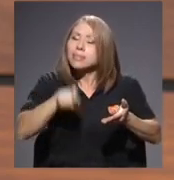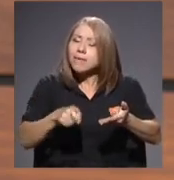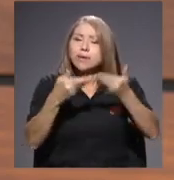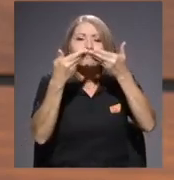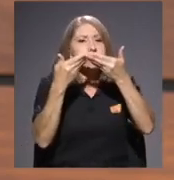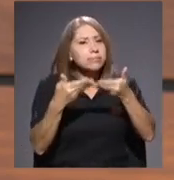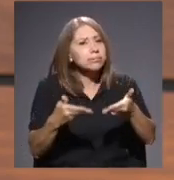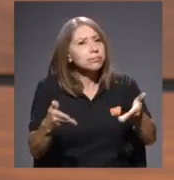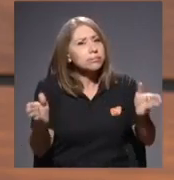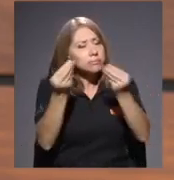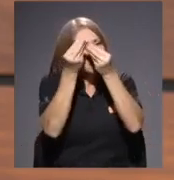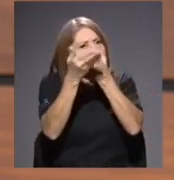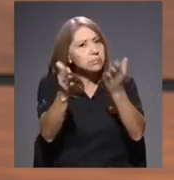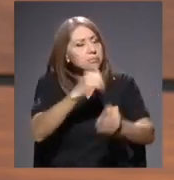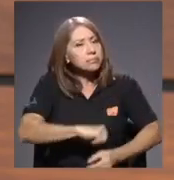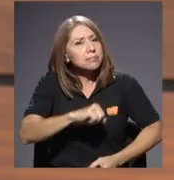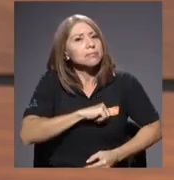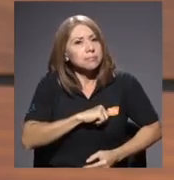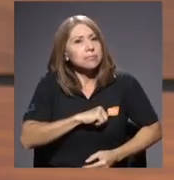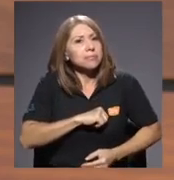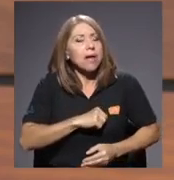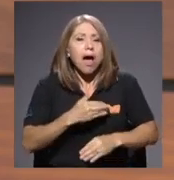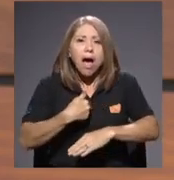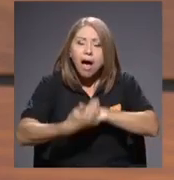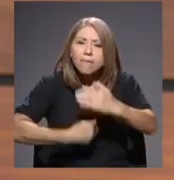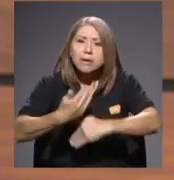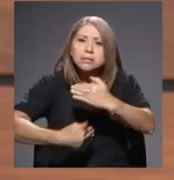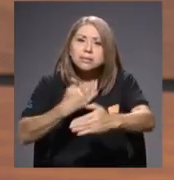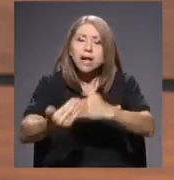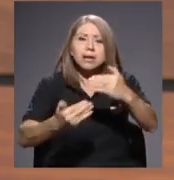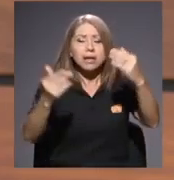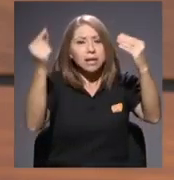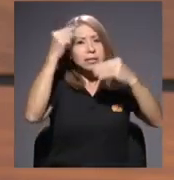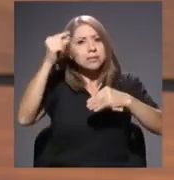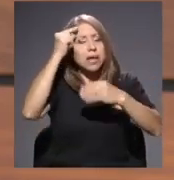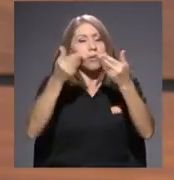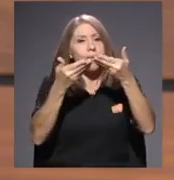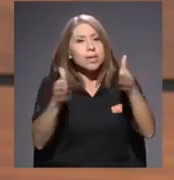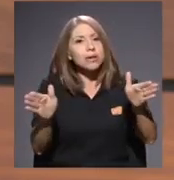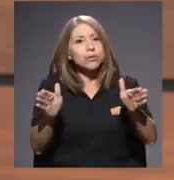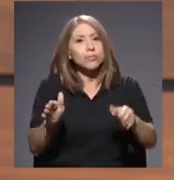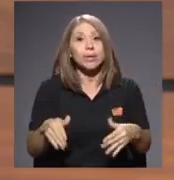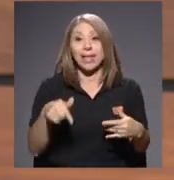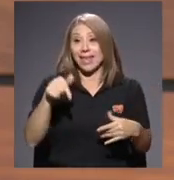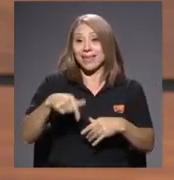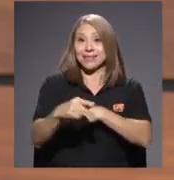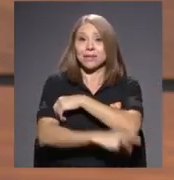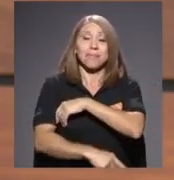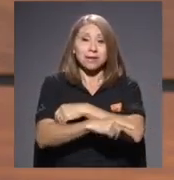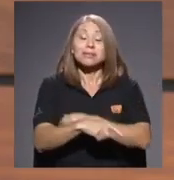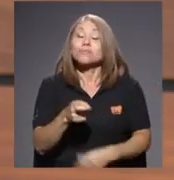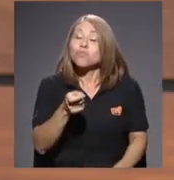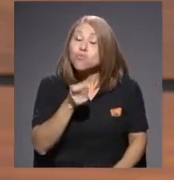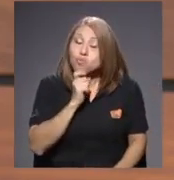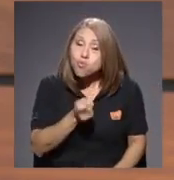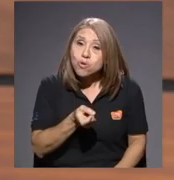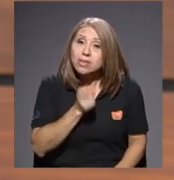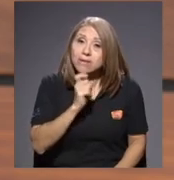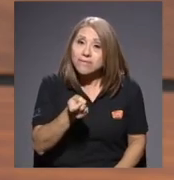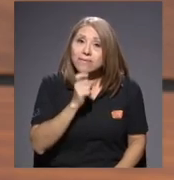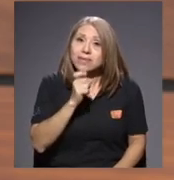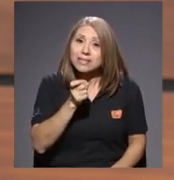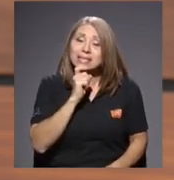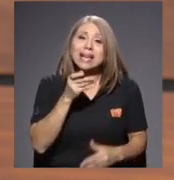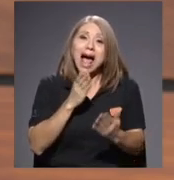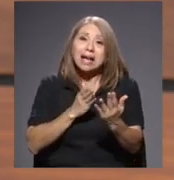y más bien avanzar en materia de Estado abierto. En este país es muy difícil, y bueno, las colegas y los colegas periodistas lo saben, es muy difícil muchas